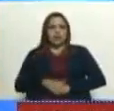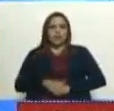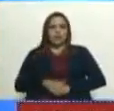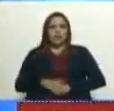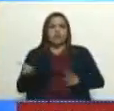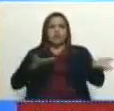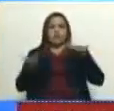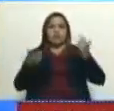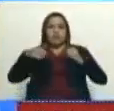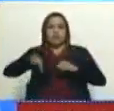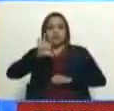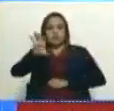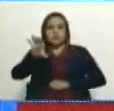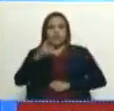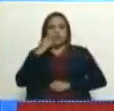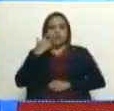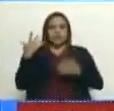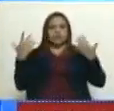país.